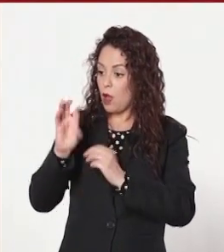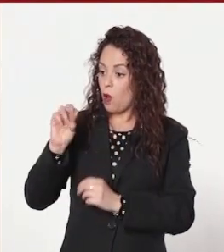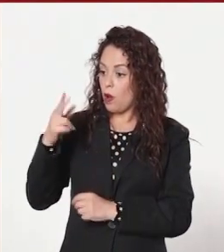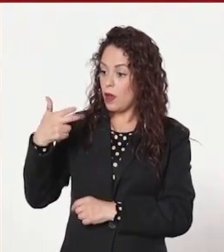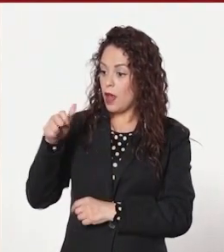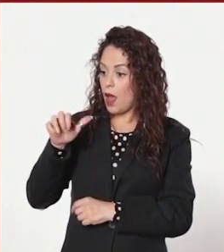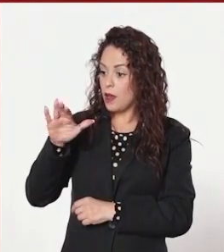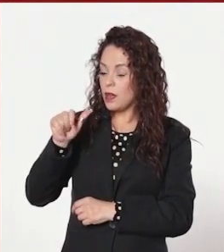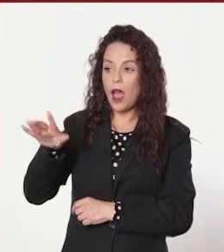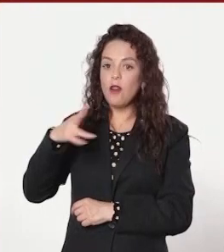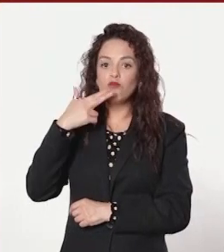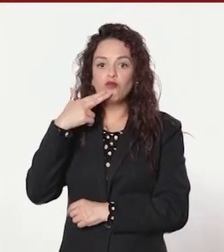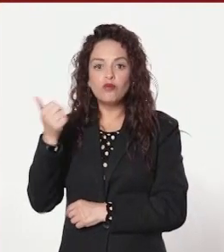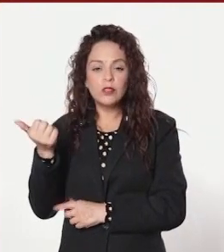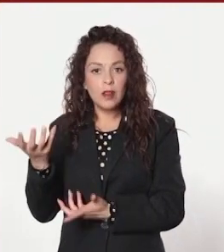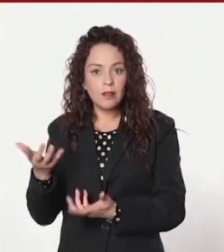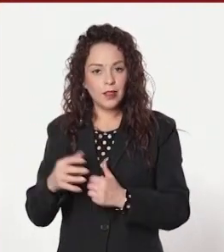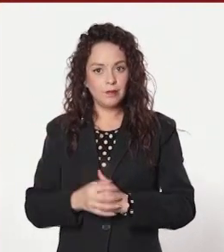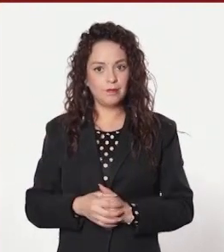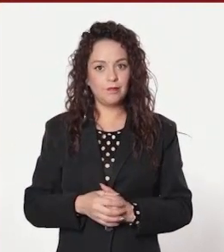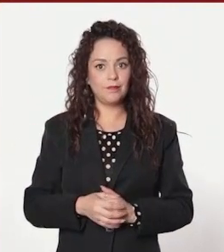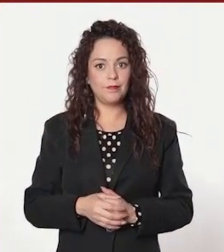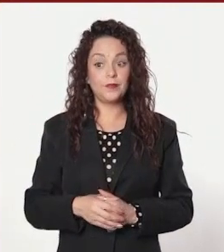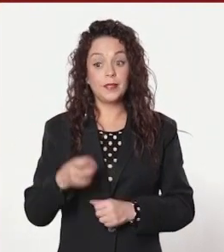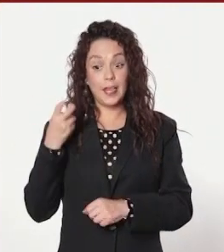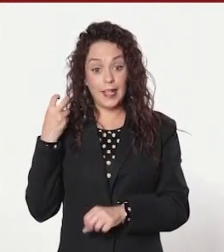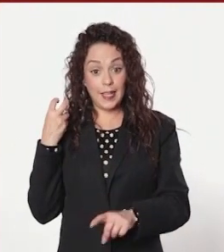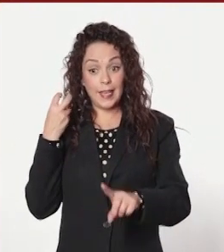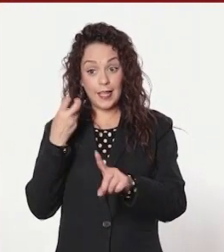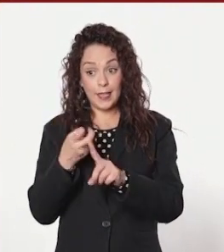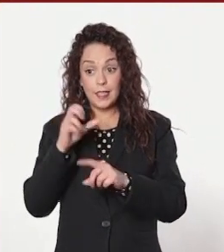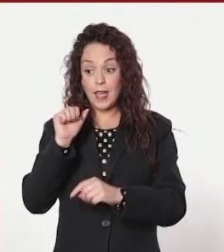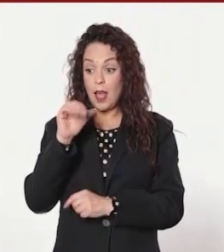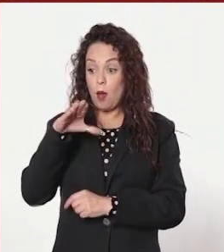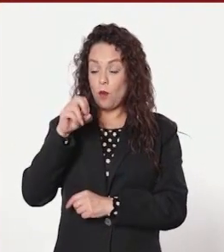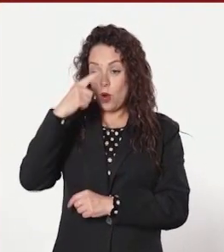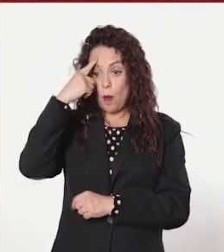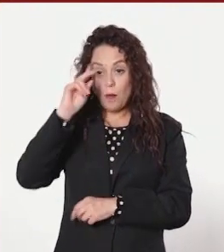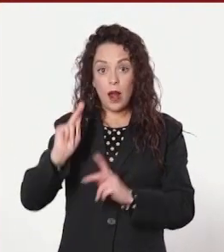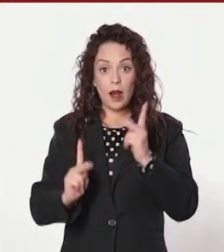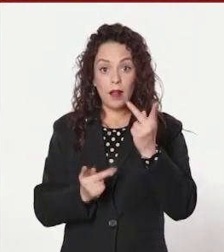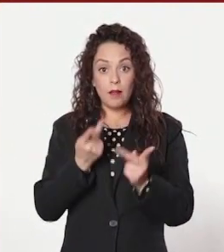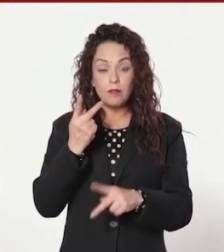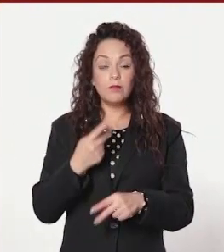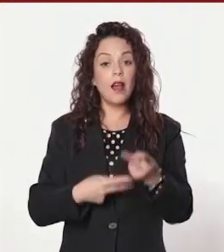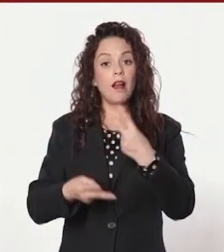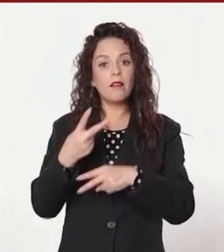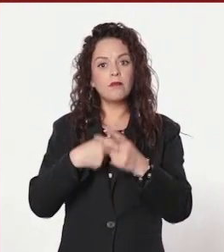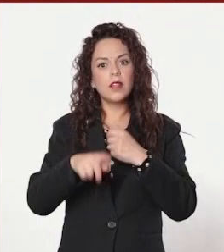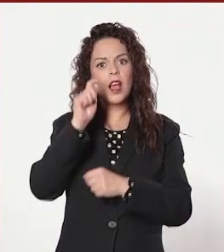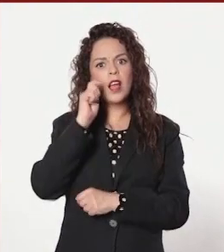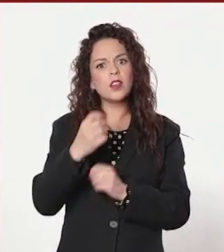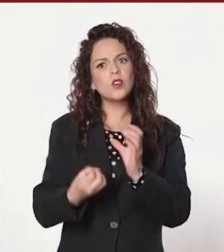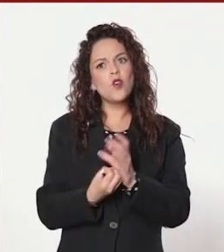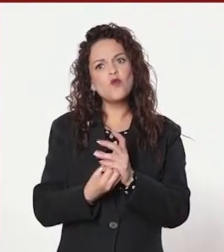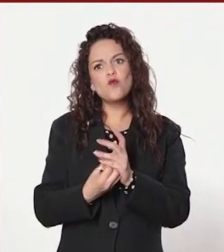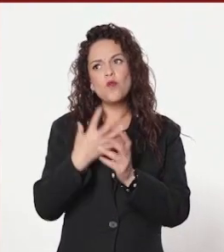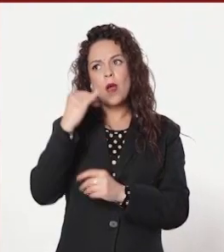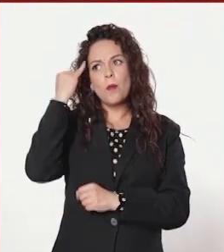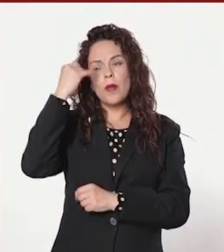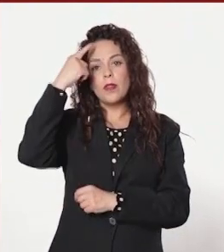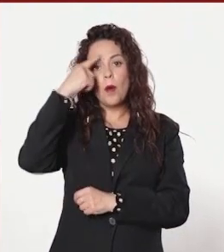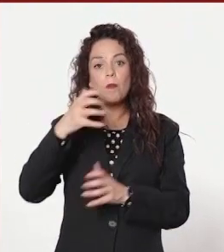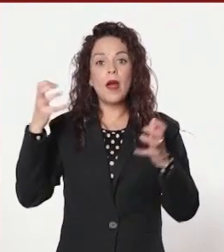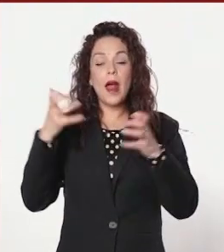descomposición. Y precisamente a partir del abono para las plantas ha surgido una tendencia en las ciudades para construir